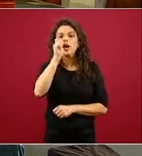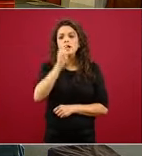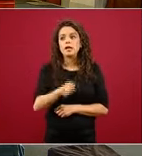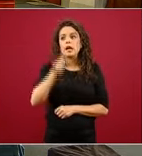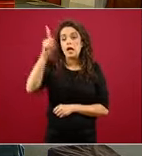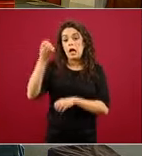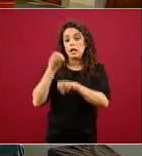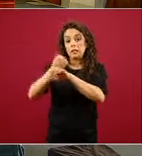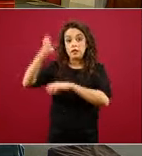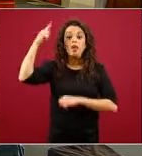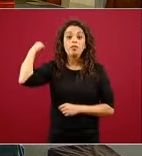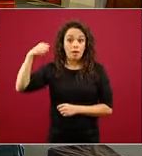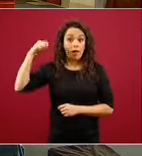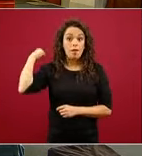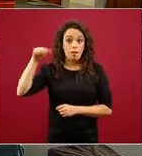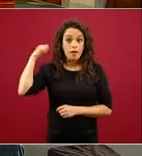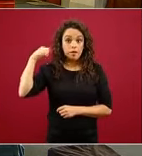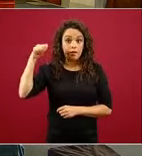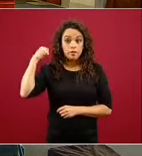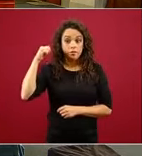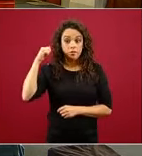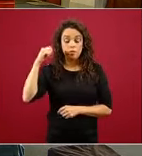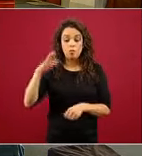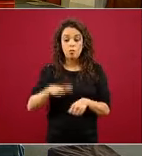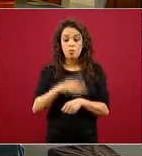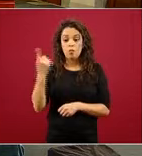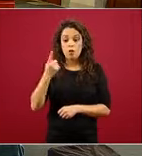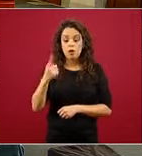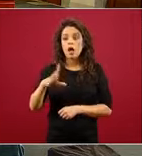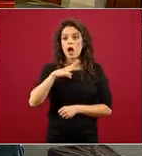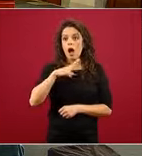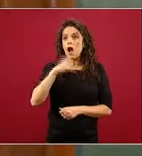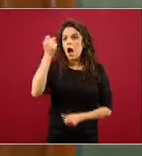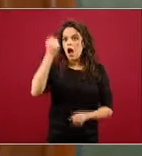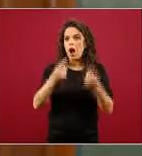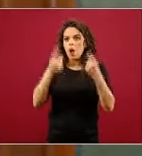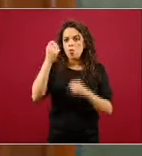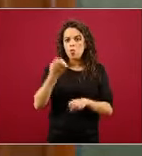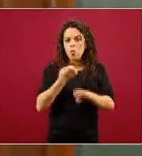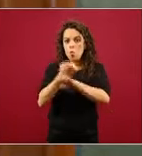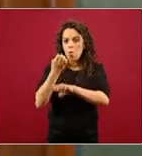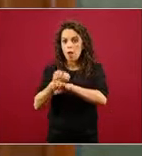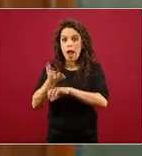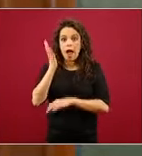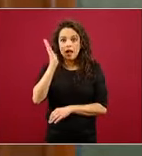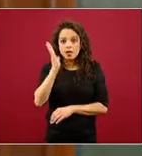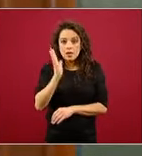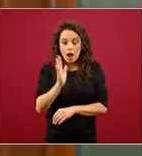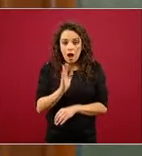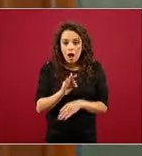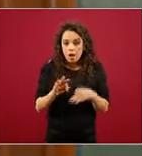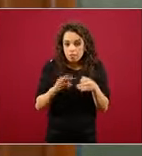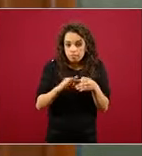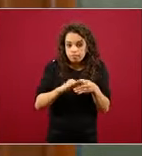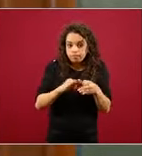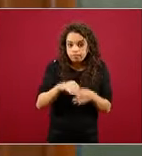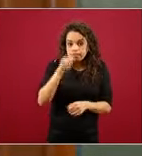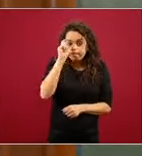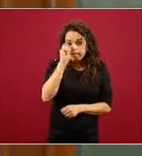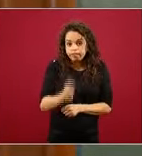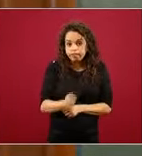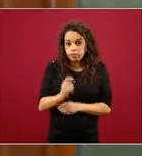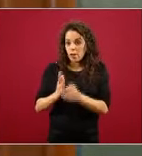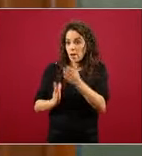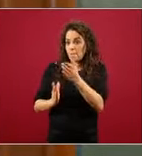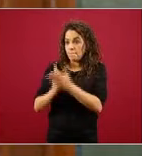enseguida notamos probablemente unos 5 o 6 entidades federativas que se acercan ya a rebasar este umbral,